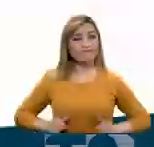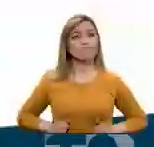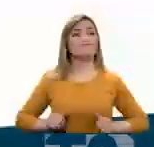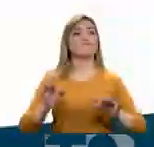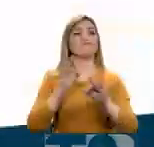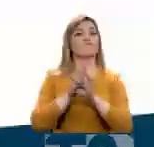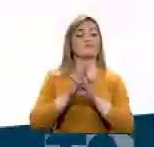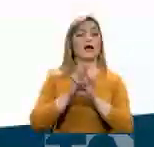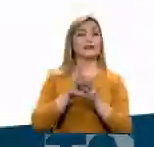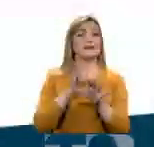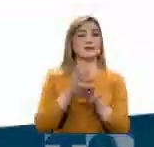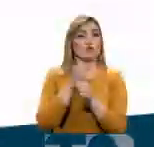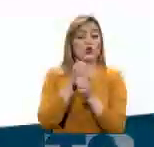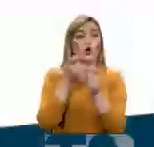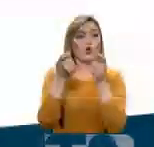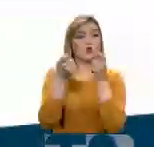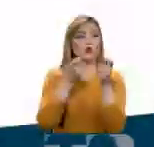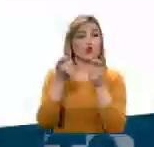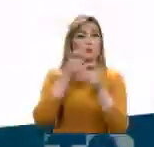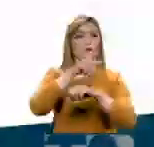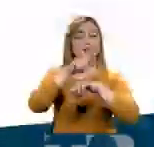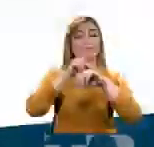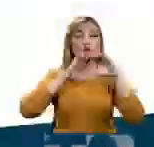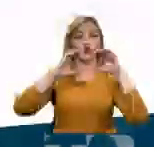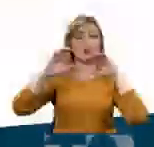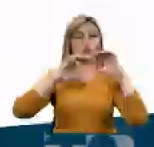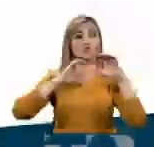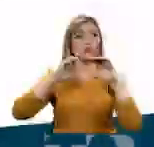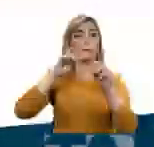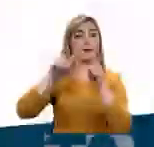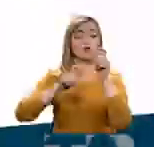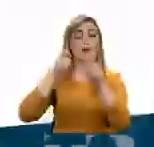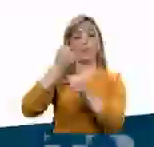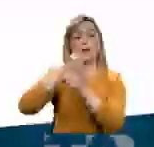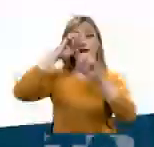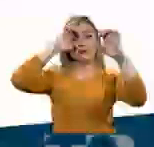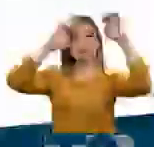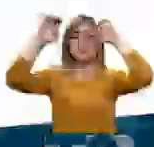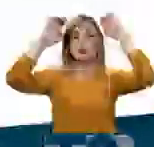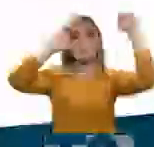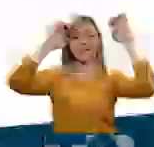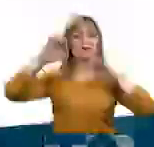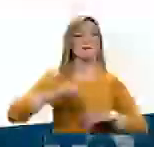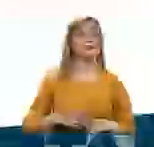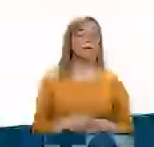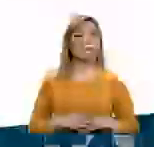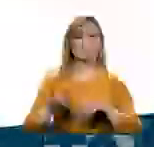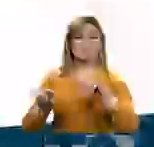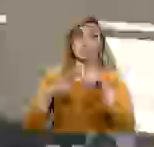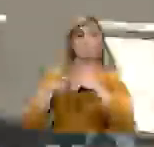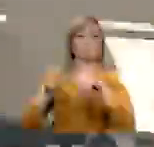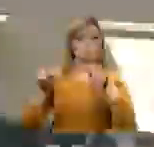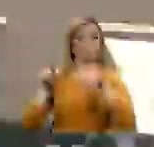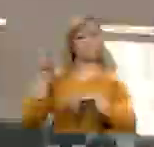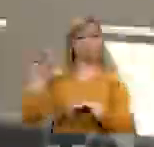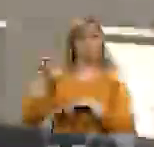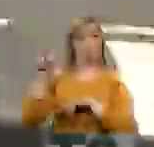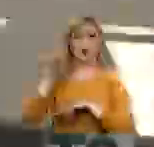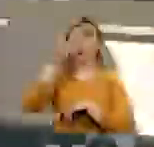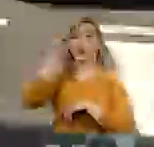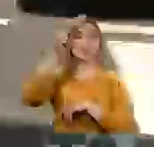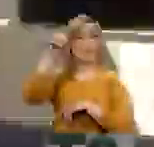funcionarios de seguridad y control, profesionales de la comunicación, personal que labora en sectores estratégicos, entre otros, en principio no